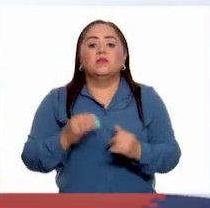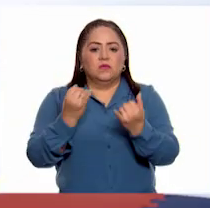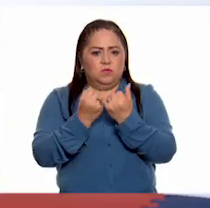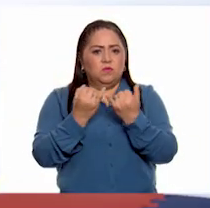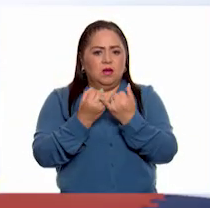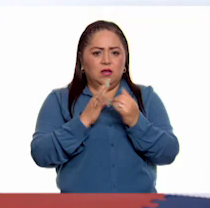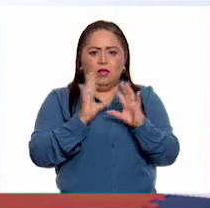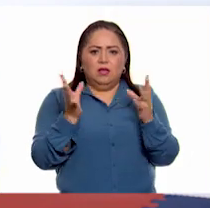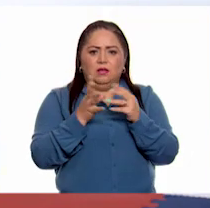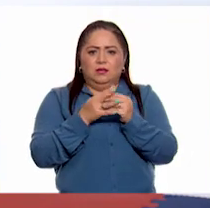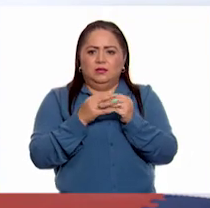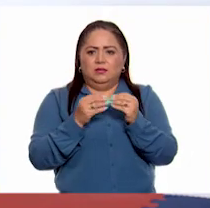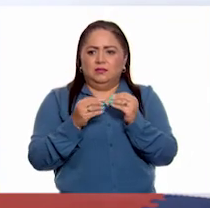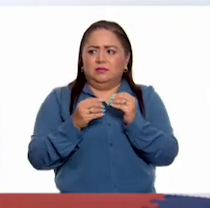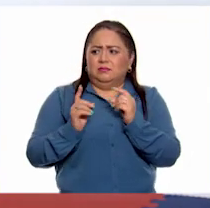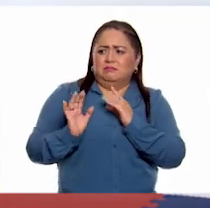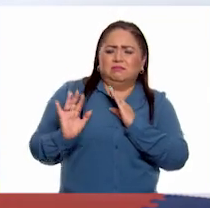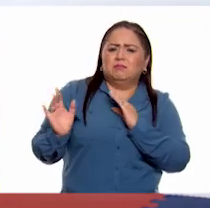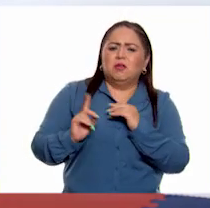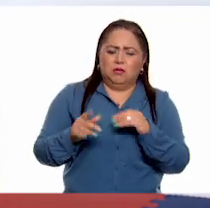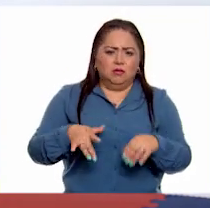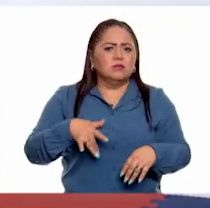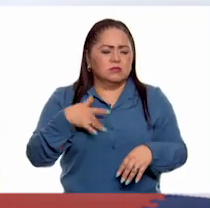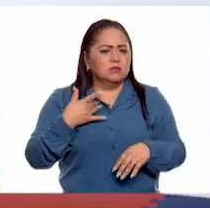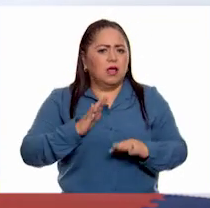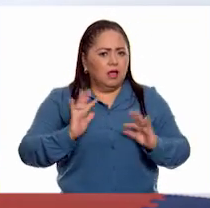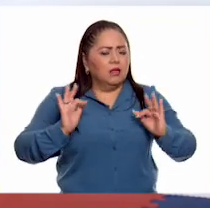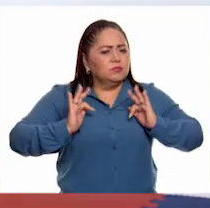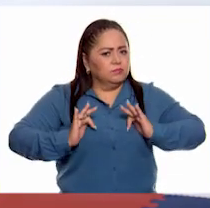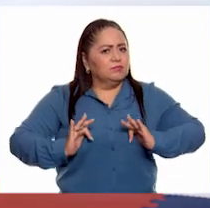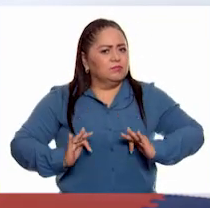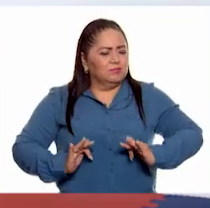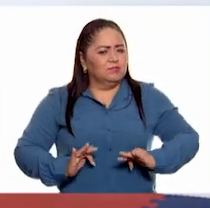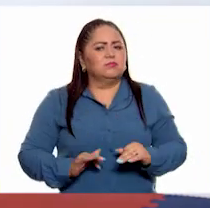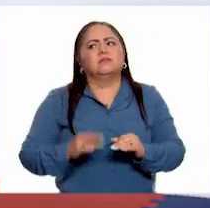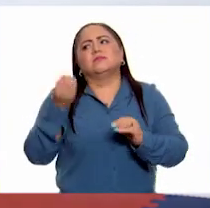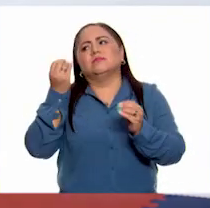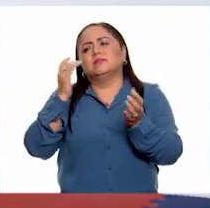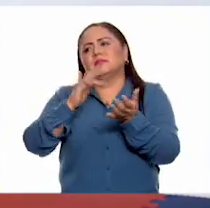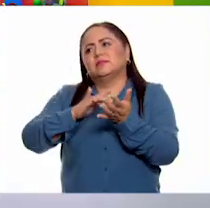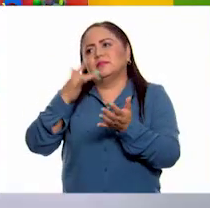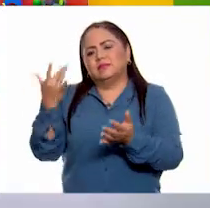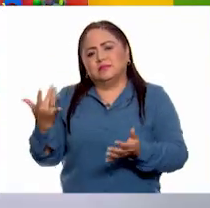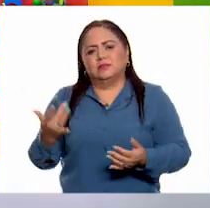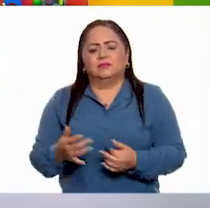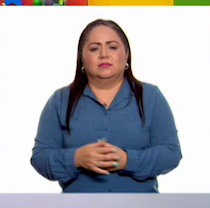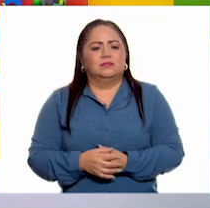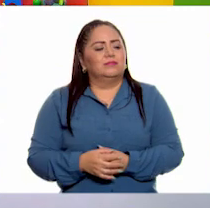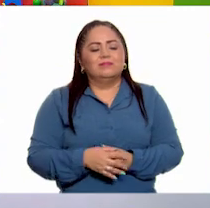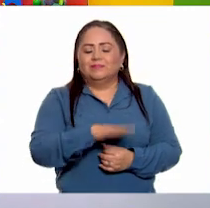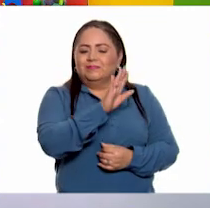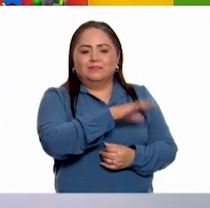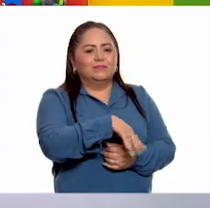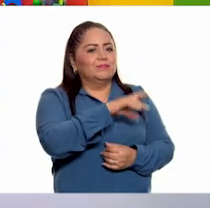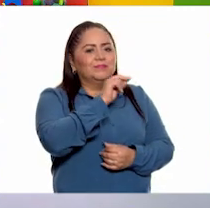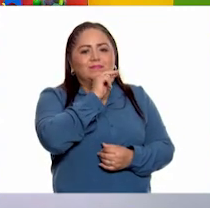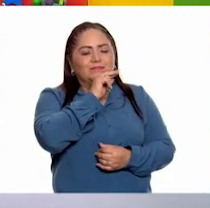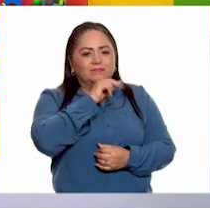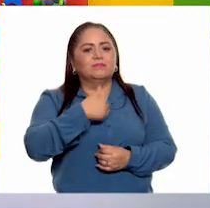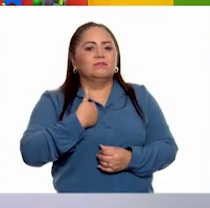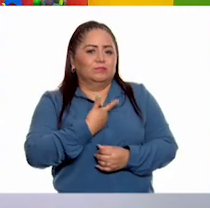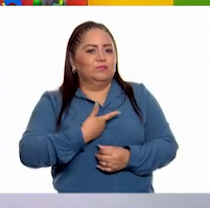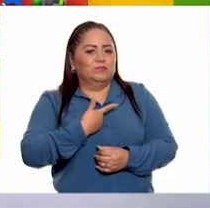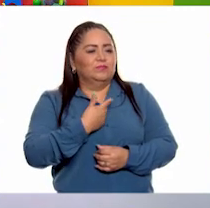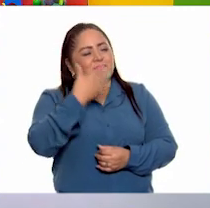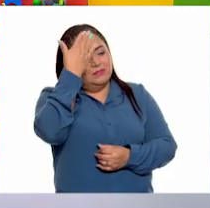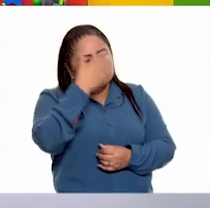También se me quitaron las ganas de alejarme y me siento más relajada. Muchas gracias, Ojar. Ay, no te preocupes. Me da mucho gusto